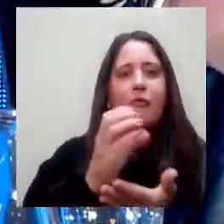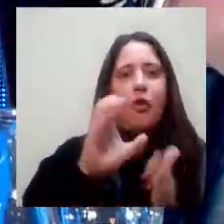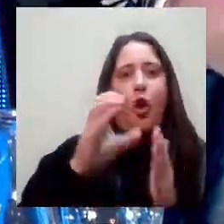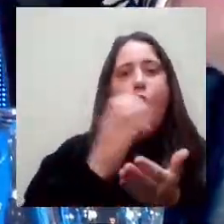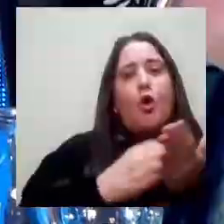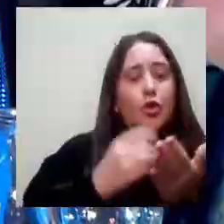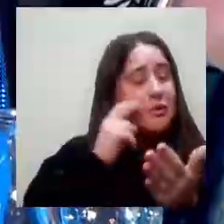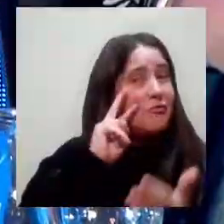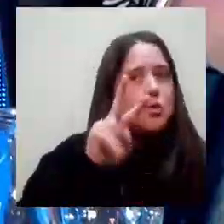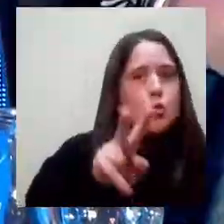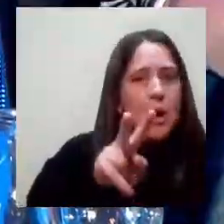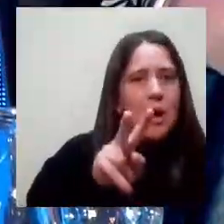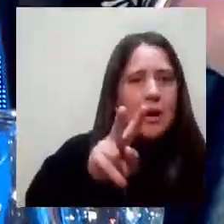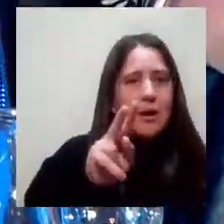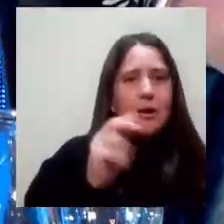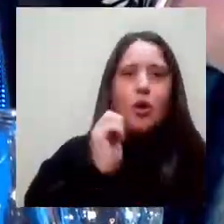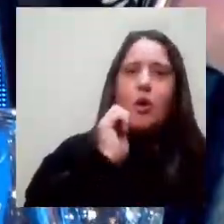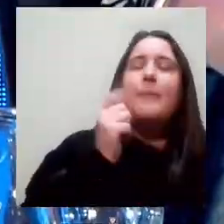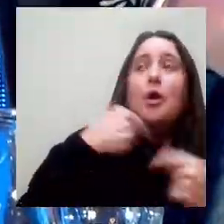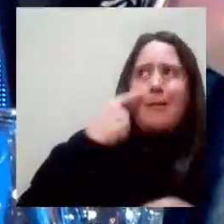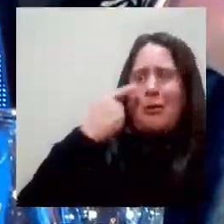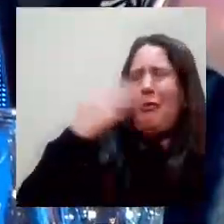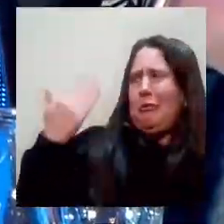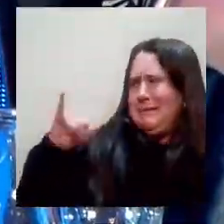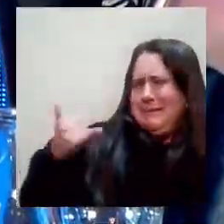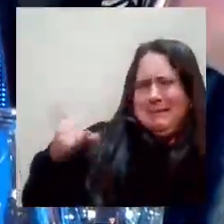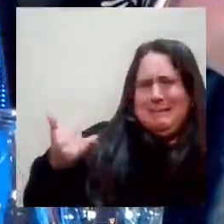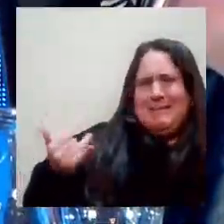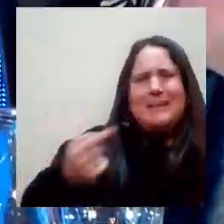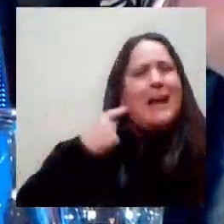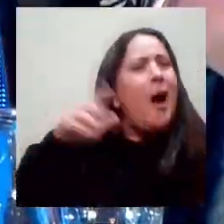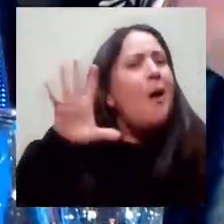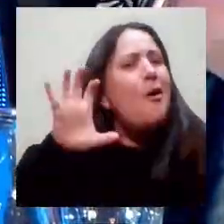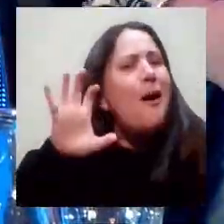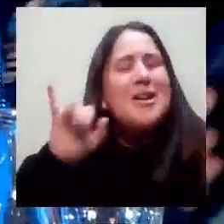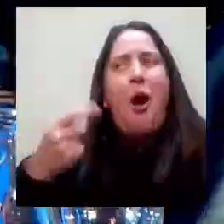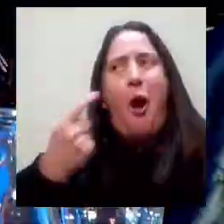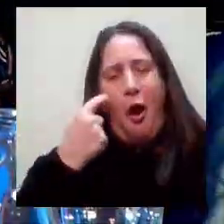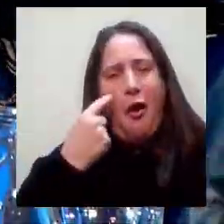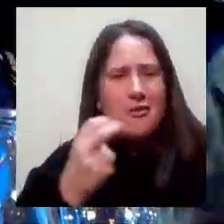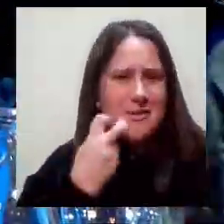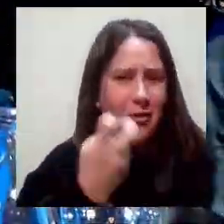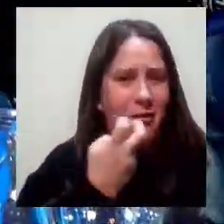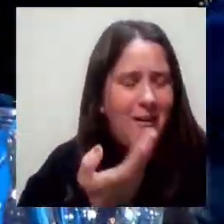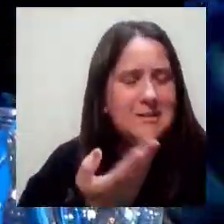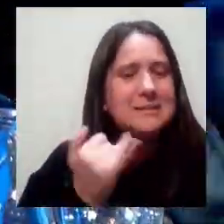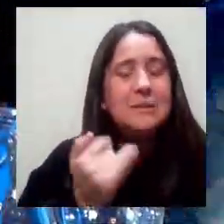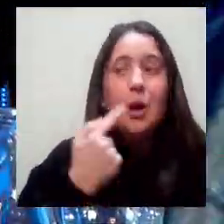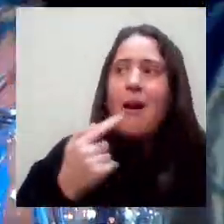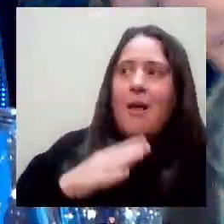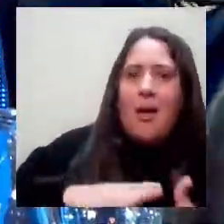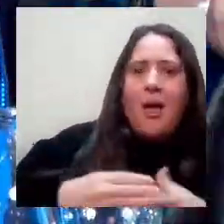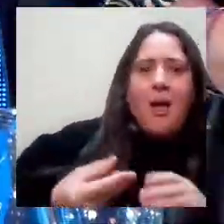visual, en un código que ya recontra conocen, que es el código auditivo, que es el de la oralidad. ¿Cómo los ayudamos a